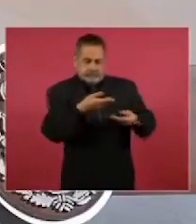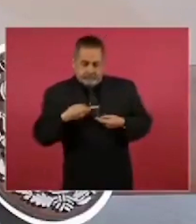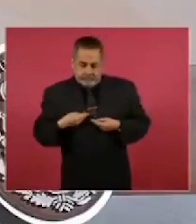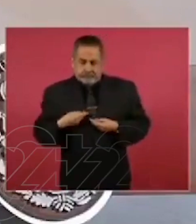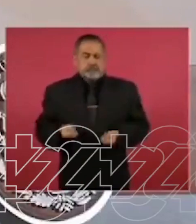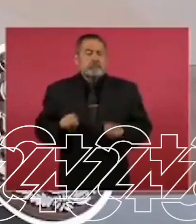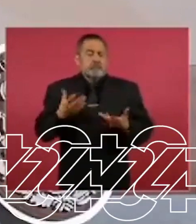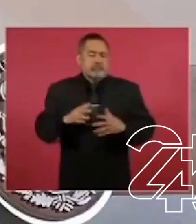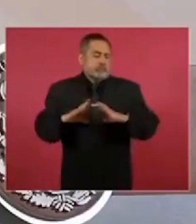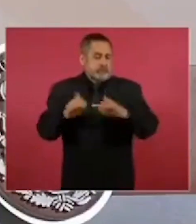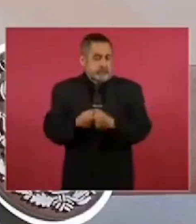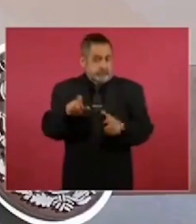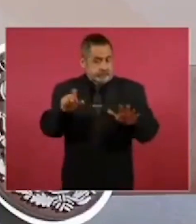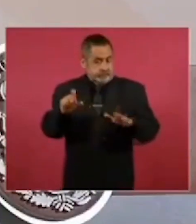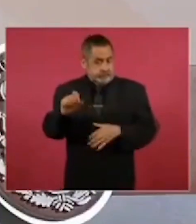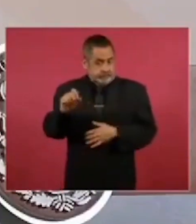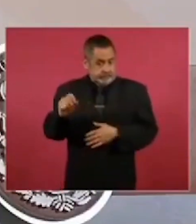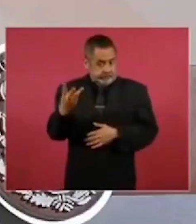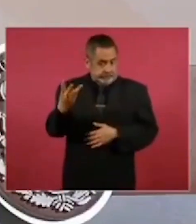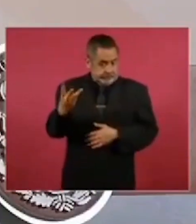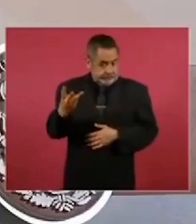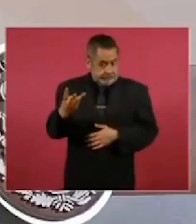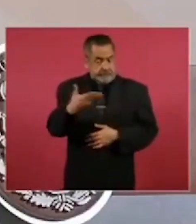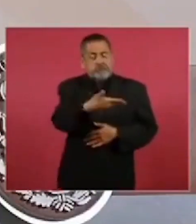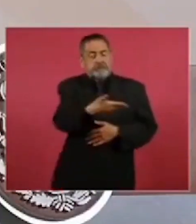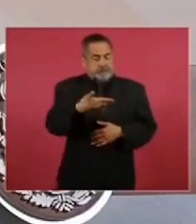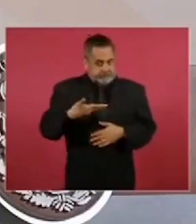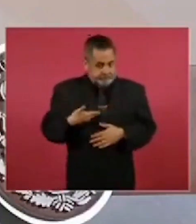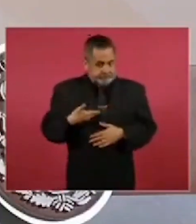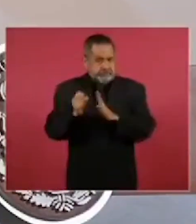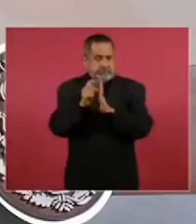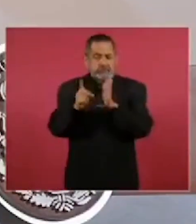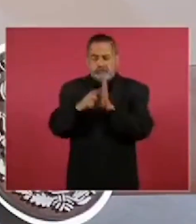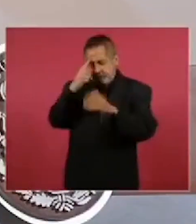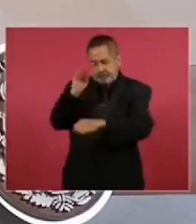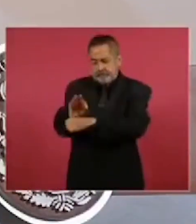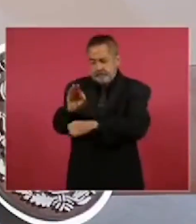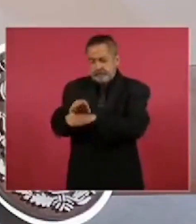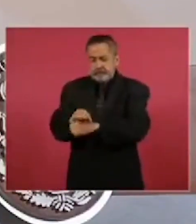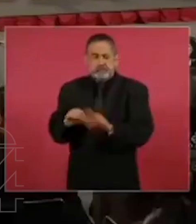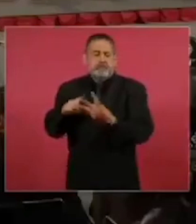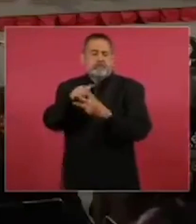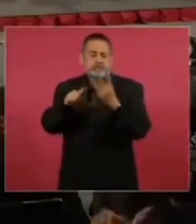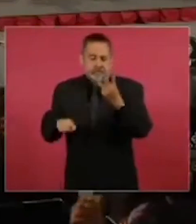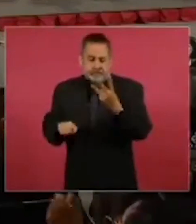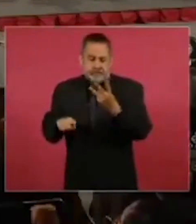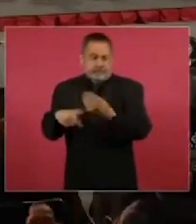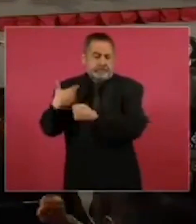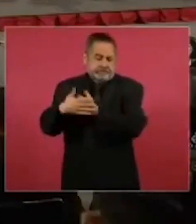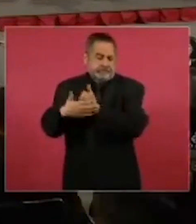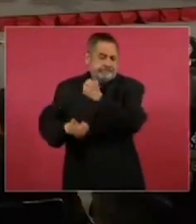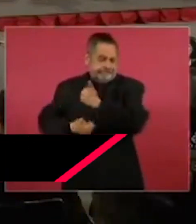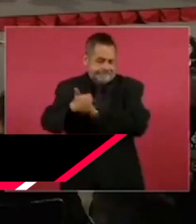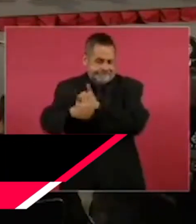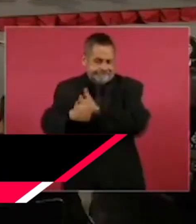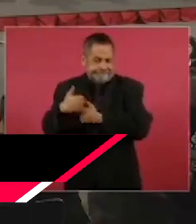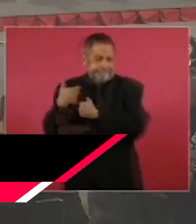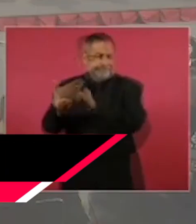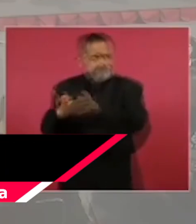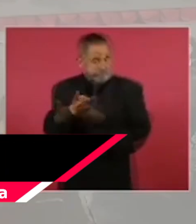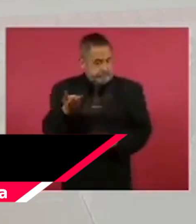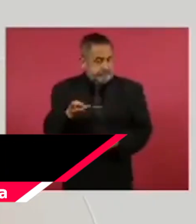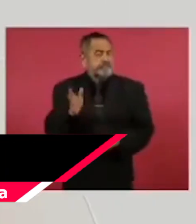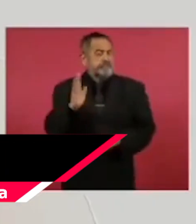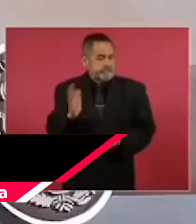se otorgará de acuerdo al grado de riesgo de cada aspirante. 3 de quienes compiten a la presidencia de la